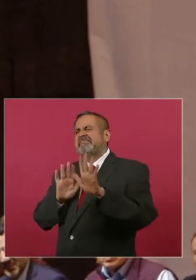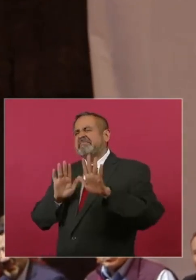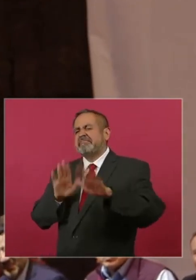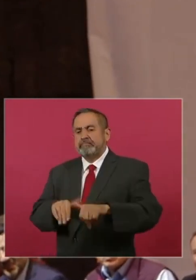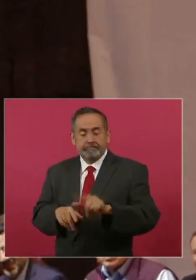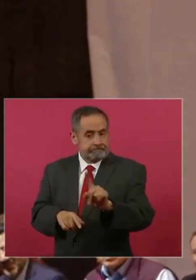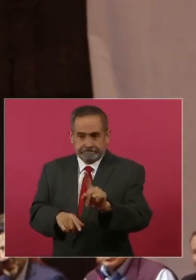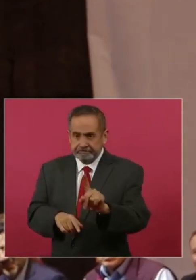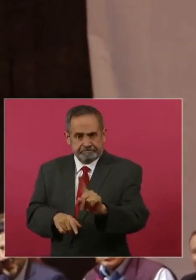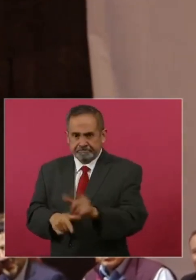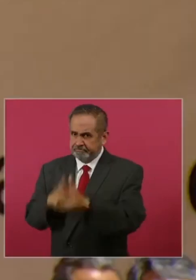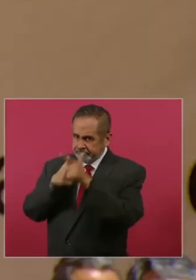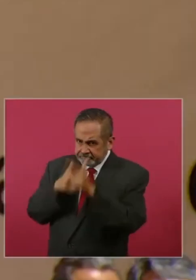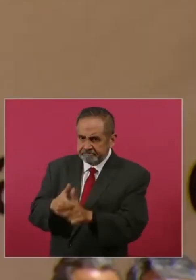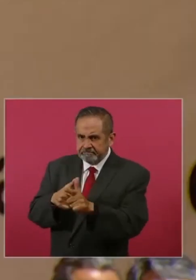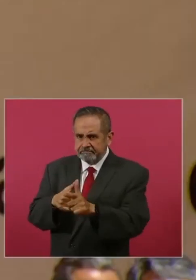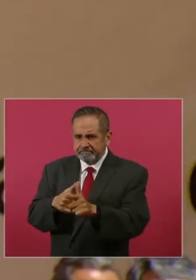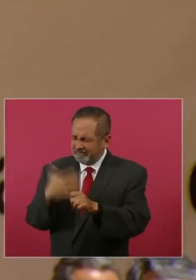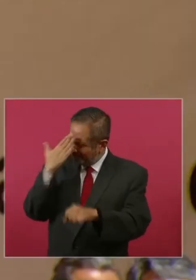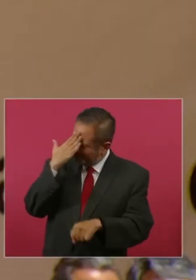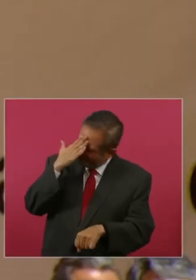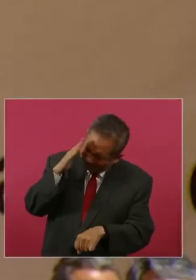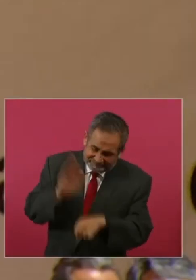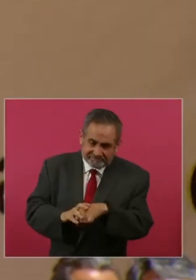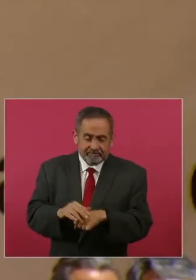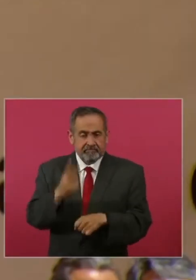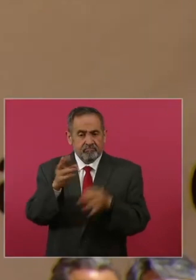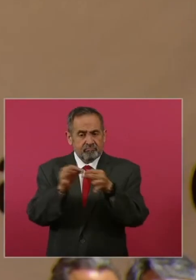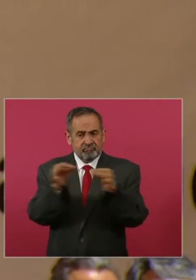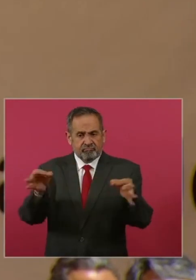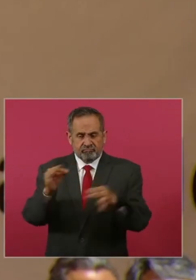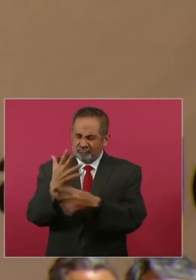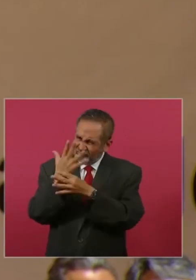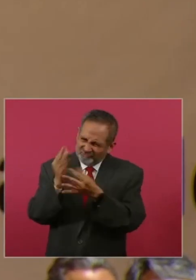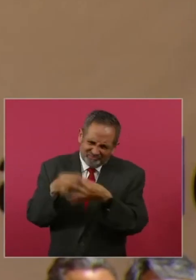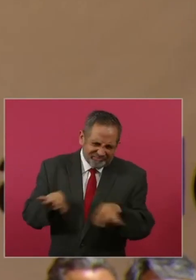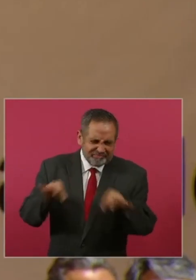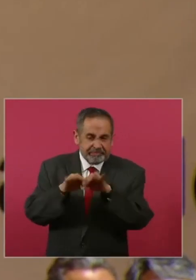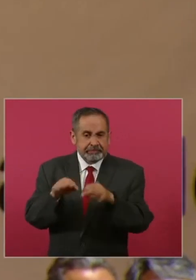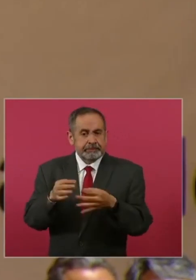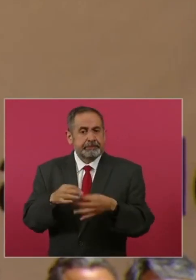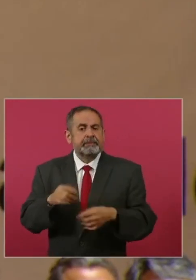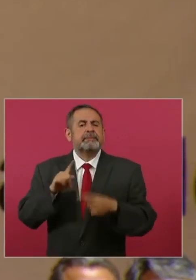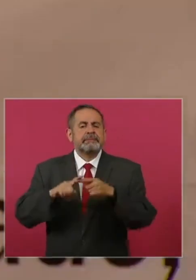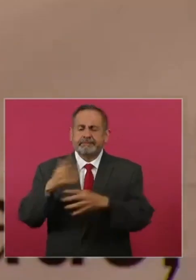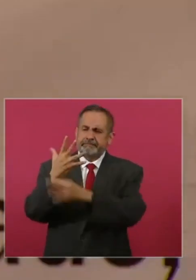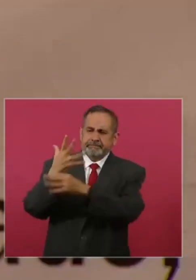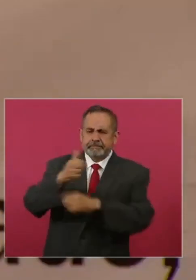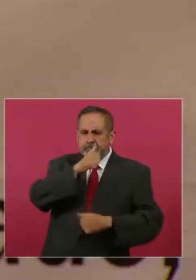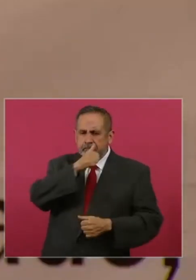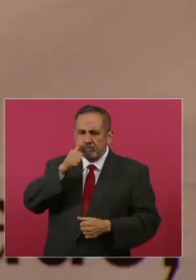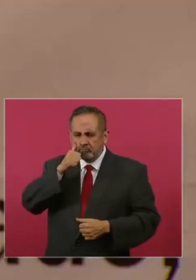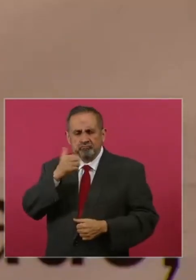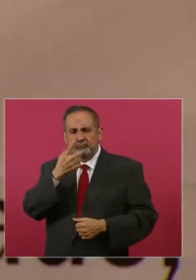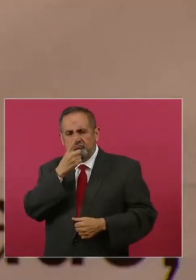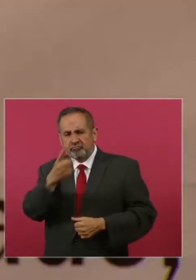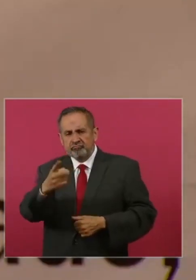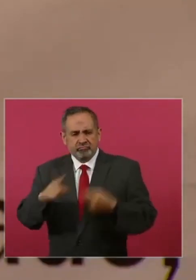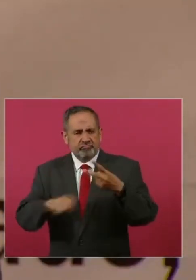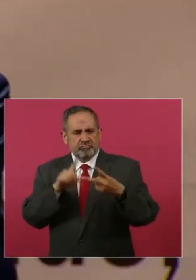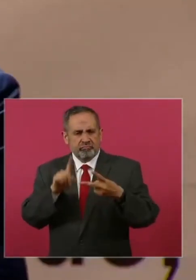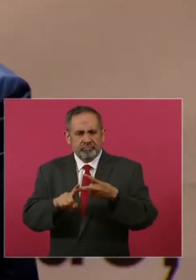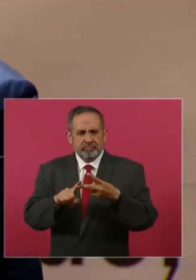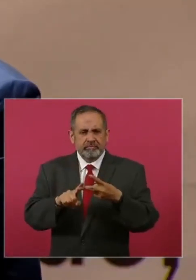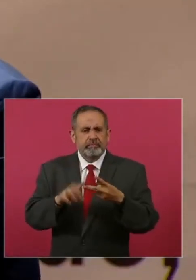should not remove ourselves from our ideals and our principles. We should not forget phrases from